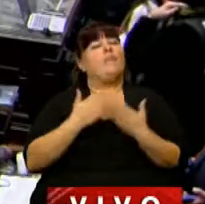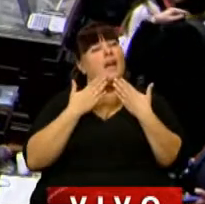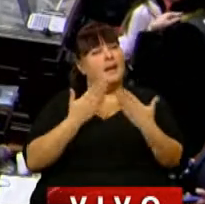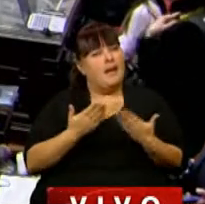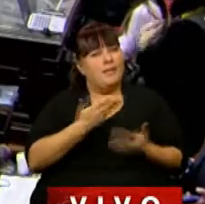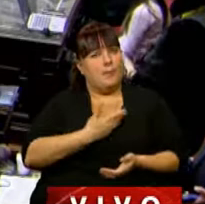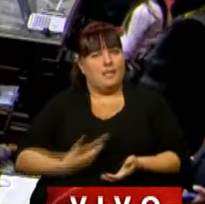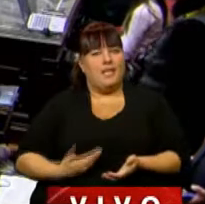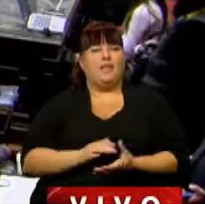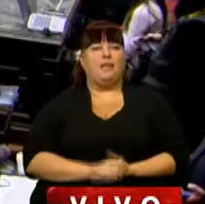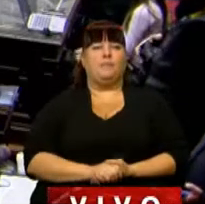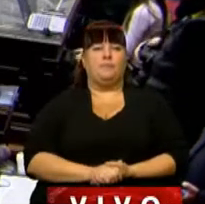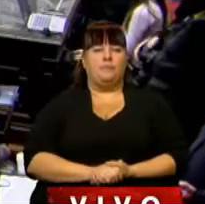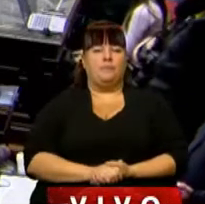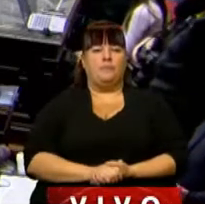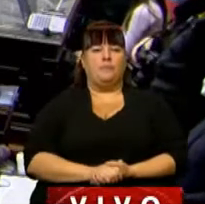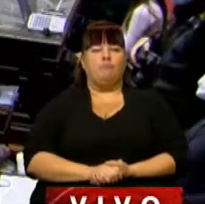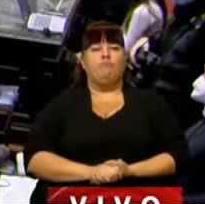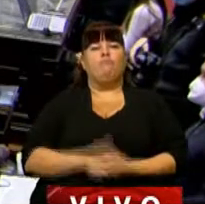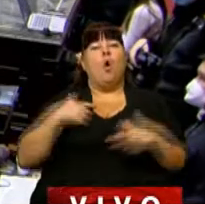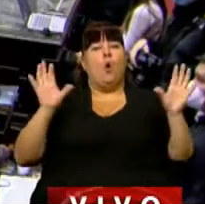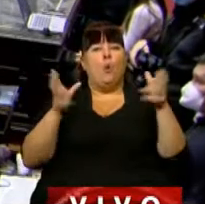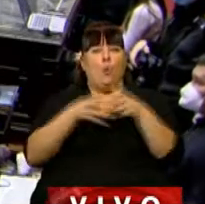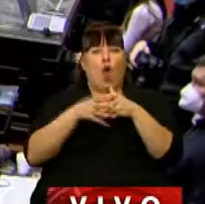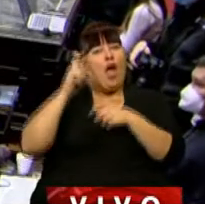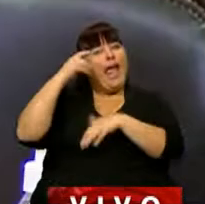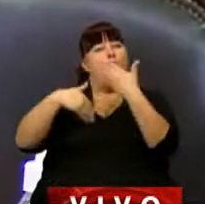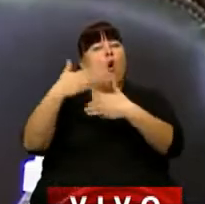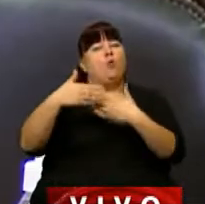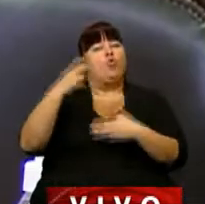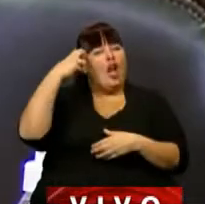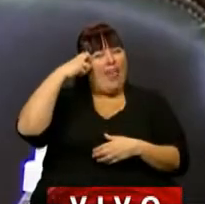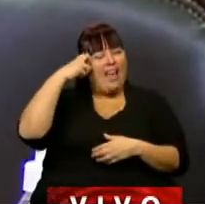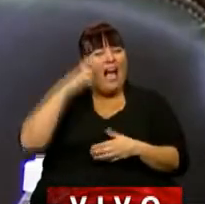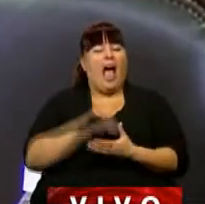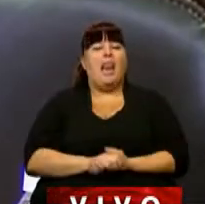Gracias, señor presidente. Desde el bloque Evolución Radical,